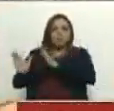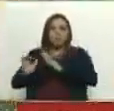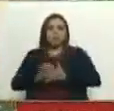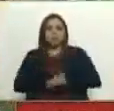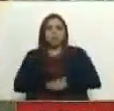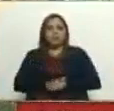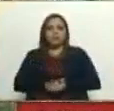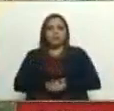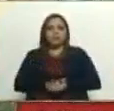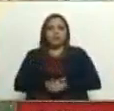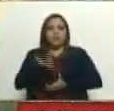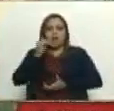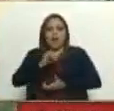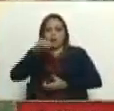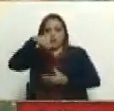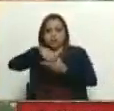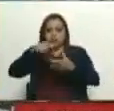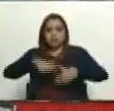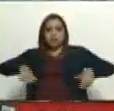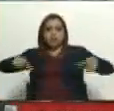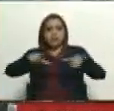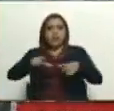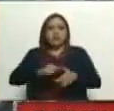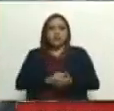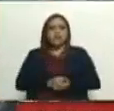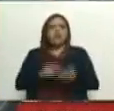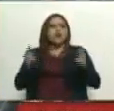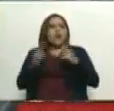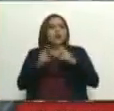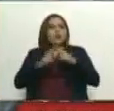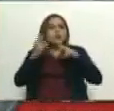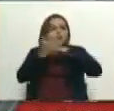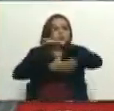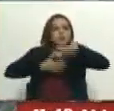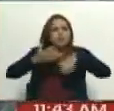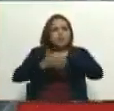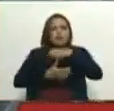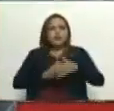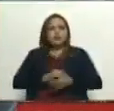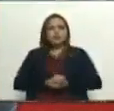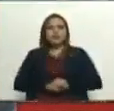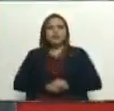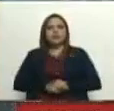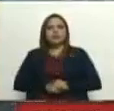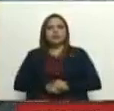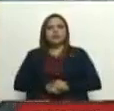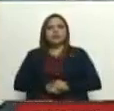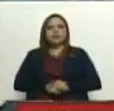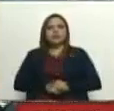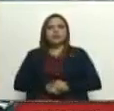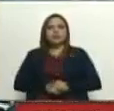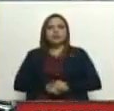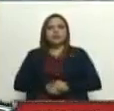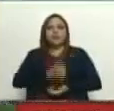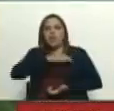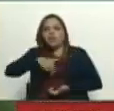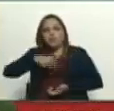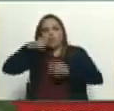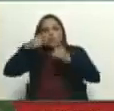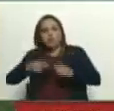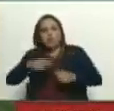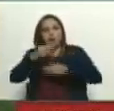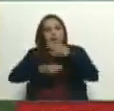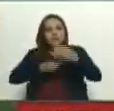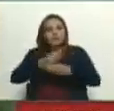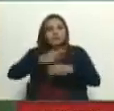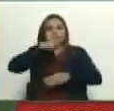que está en el territorio, que conoce la problemática, vayamos a hacer un